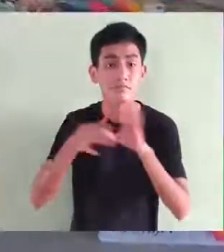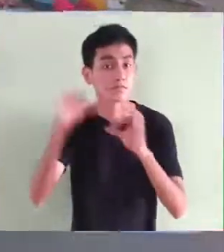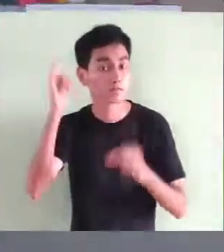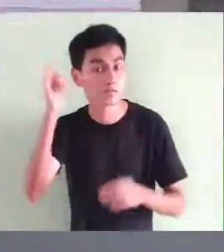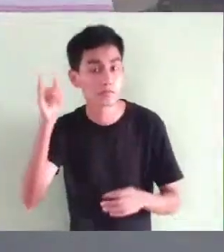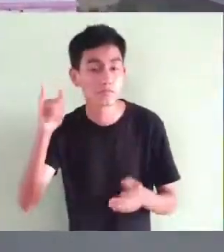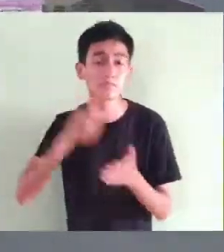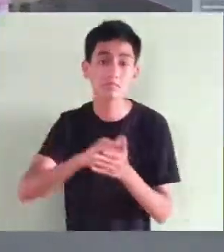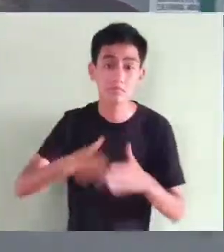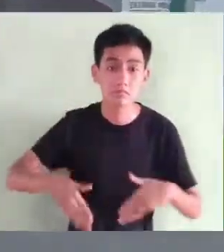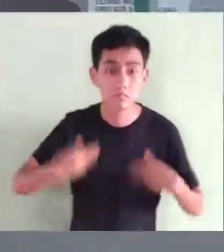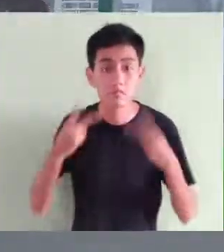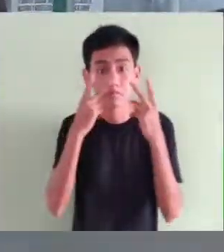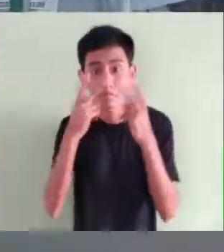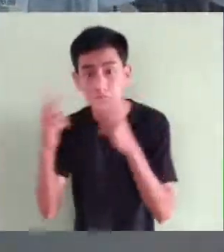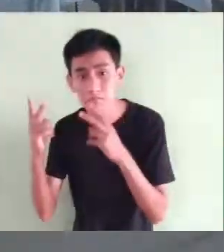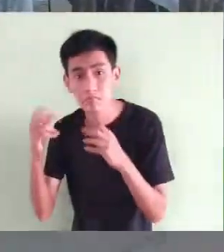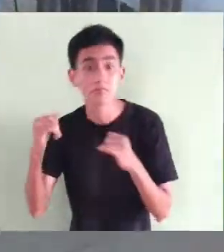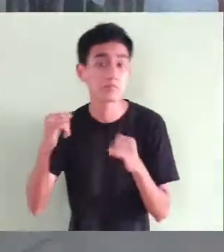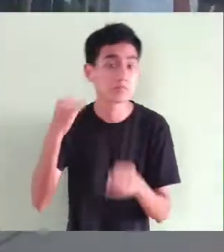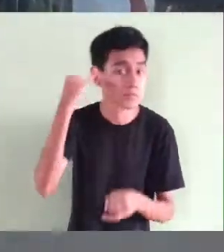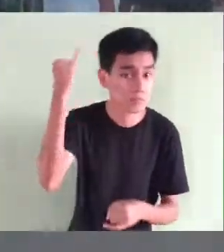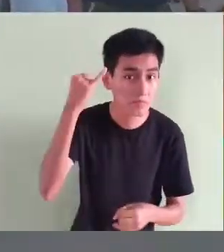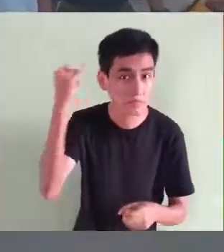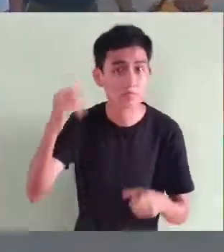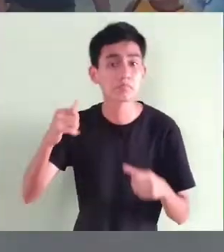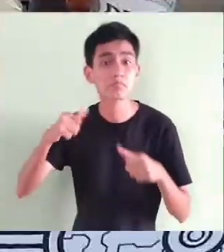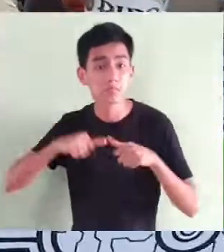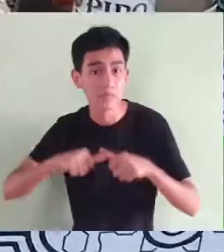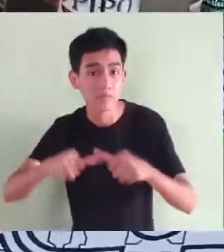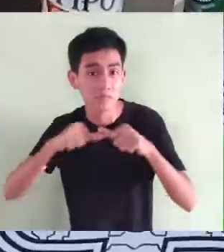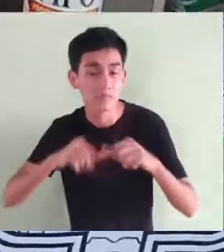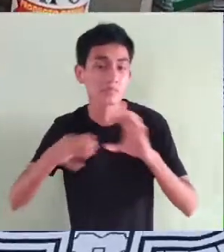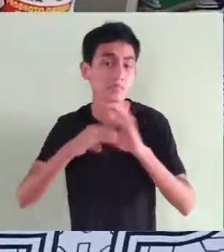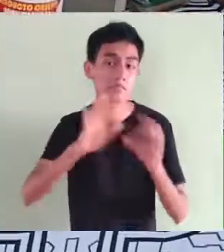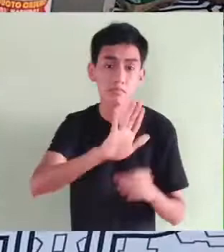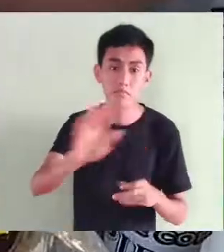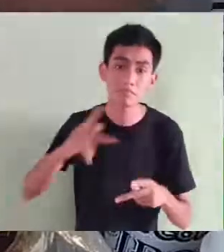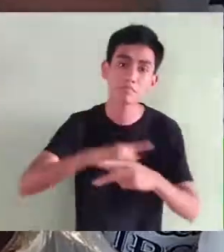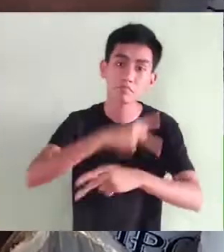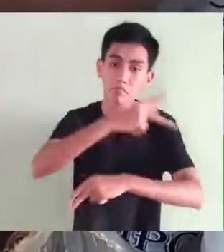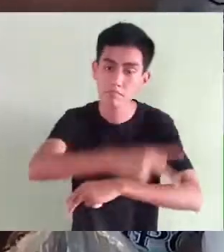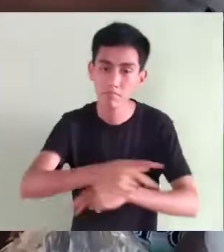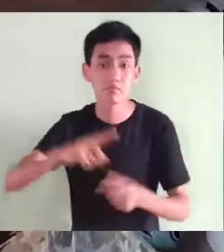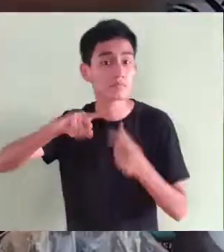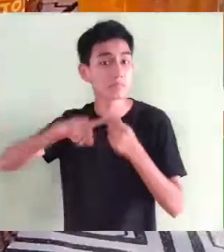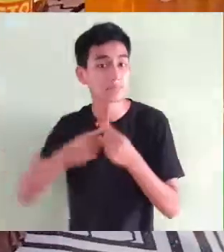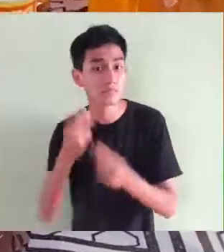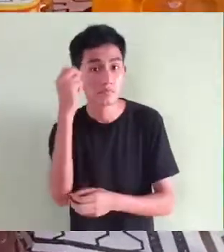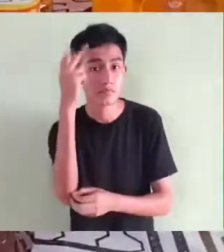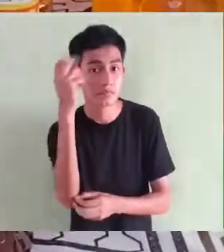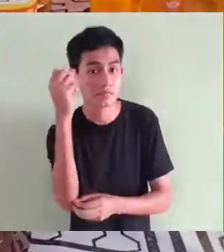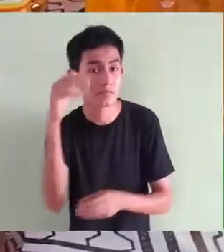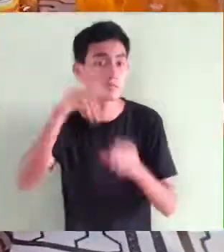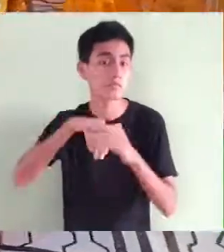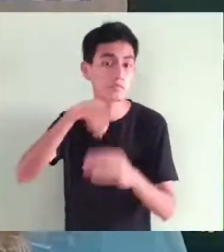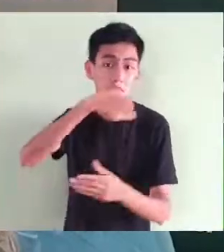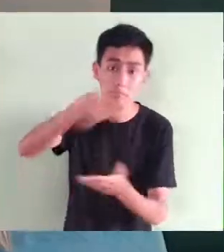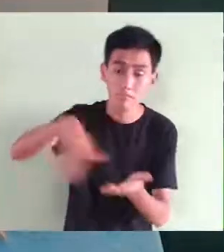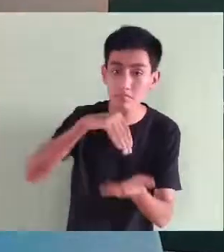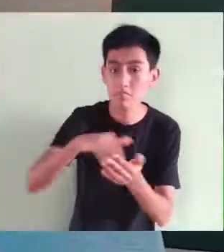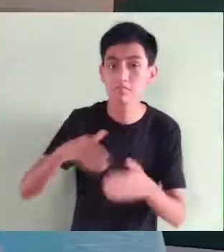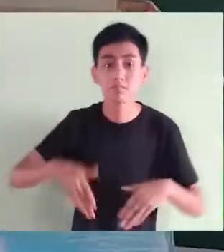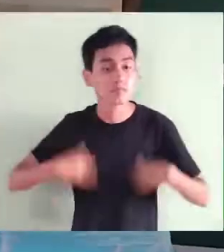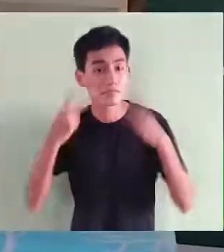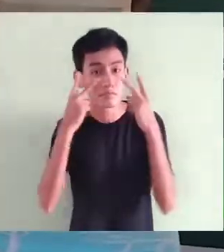la inventiva, creación y perseverancia de sus vecinos. Desde el mediodía en la plaza principal, se